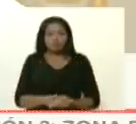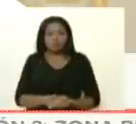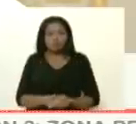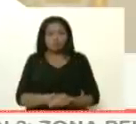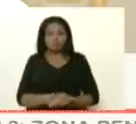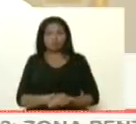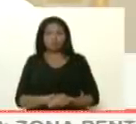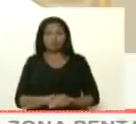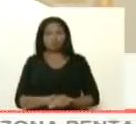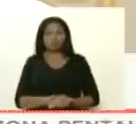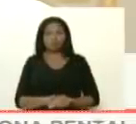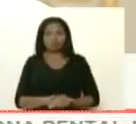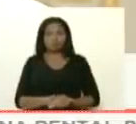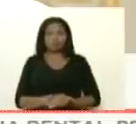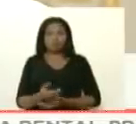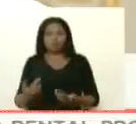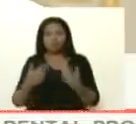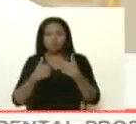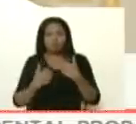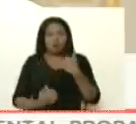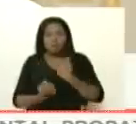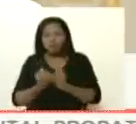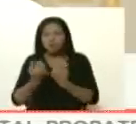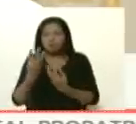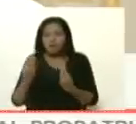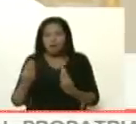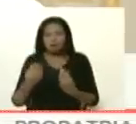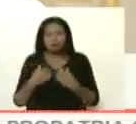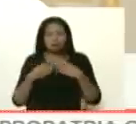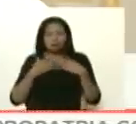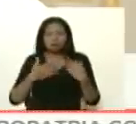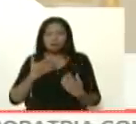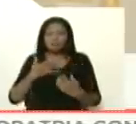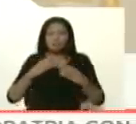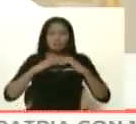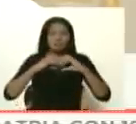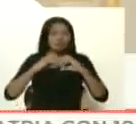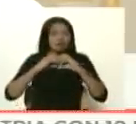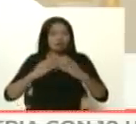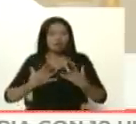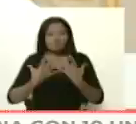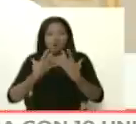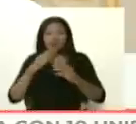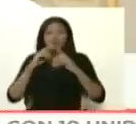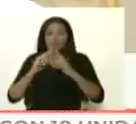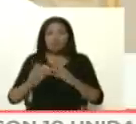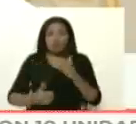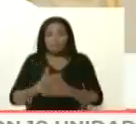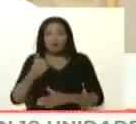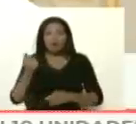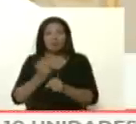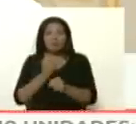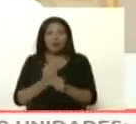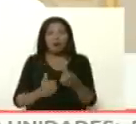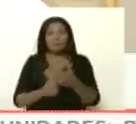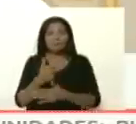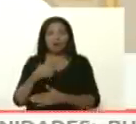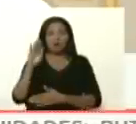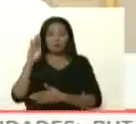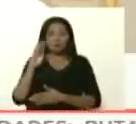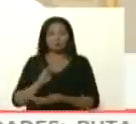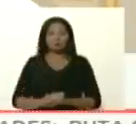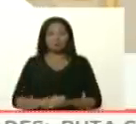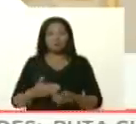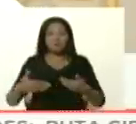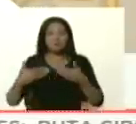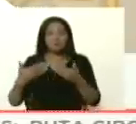solidaridad que nos llega al corazón, una solidaridad que tenemos que responderle con más trabajo y más compromiso para